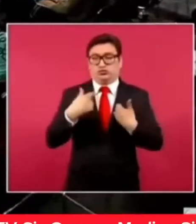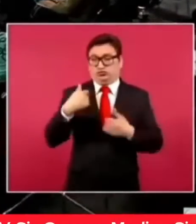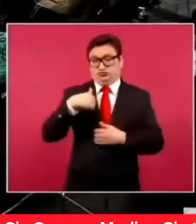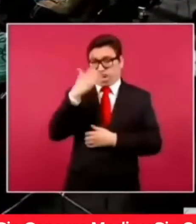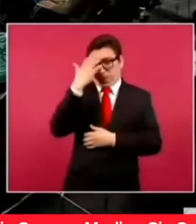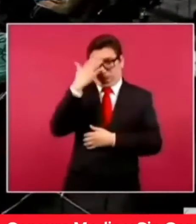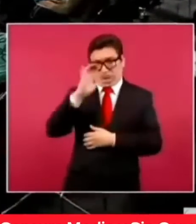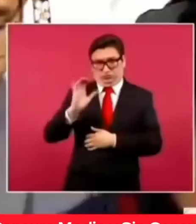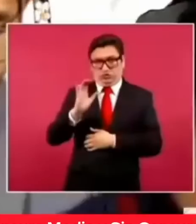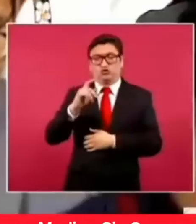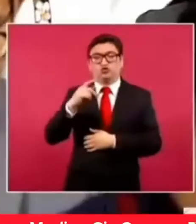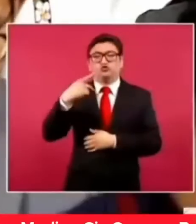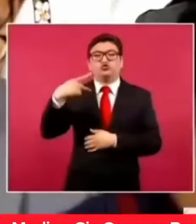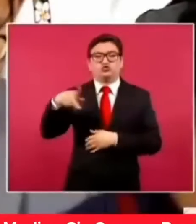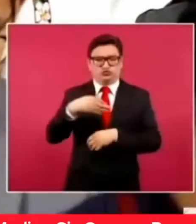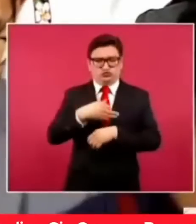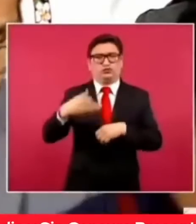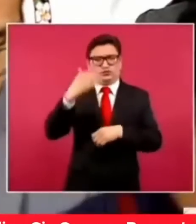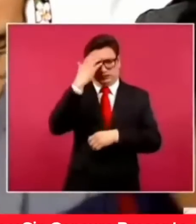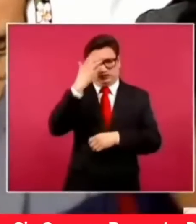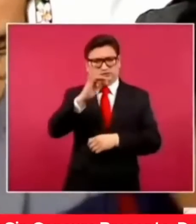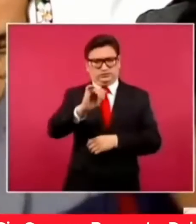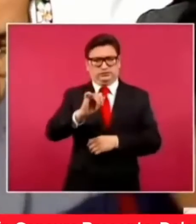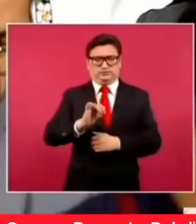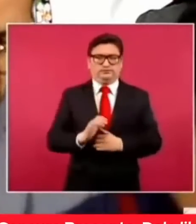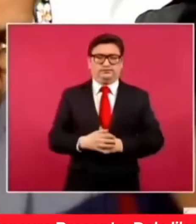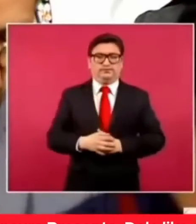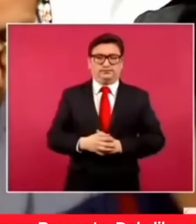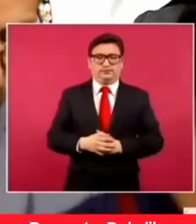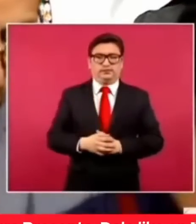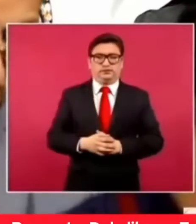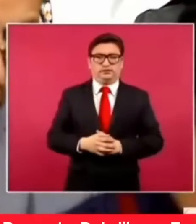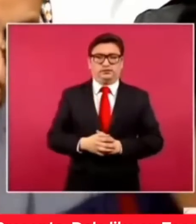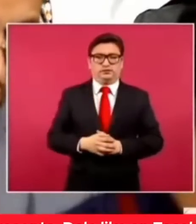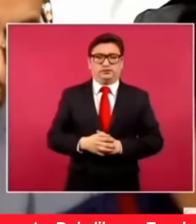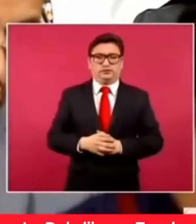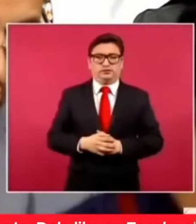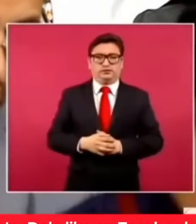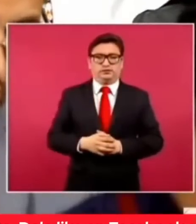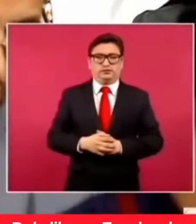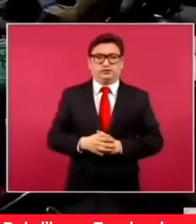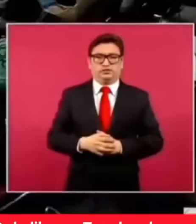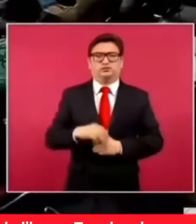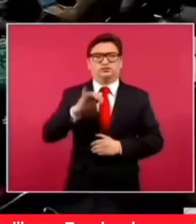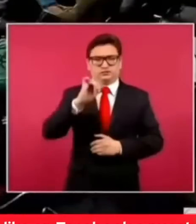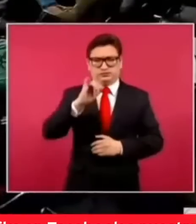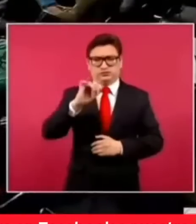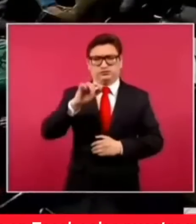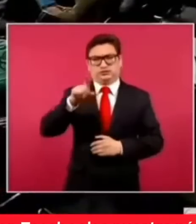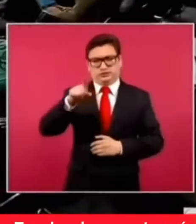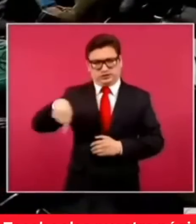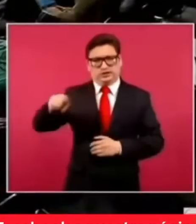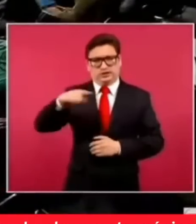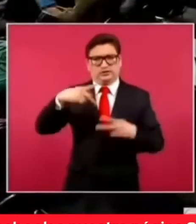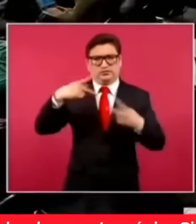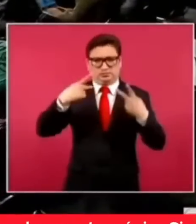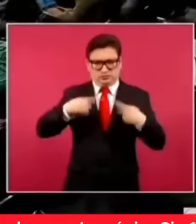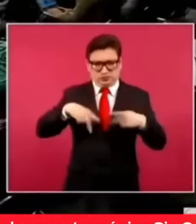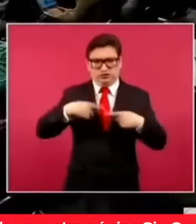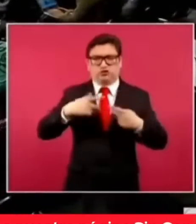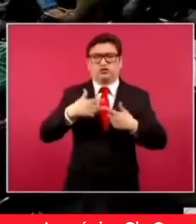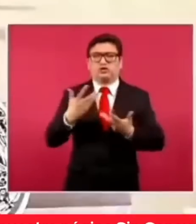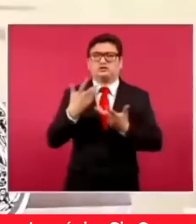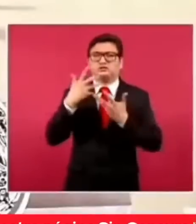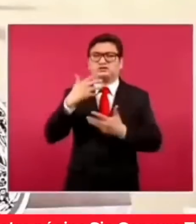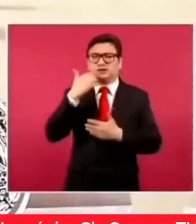conozco, conozco a su familia, eso sí. Y sí, son gentes progresistas y demócratas